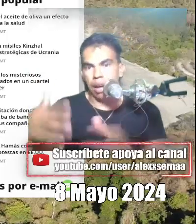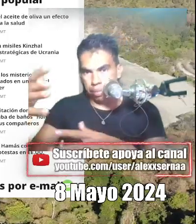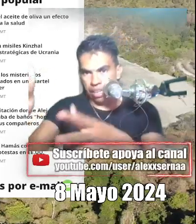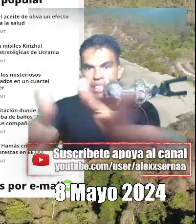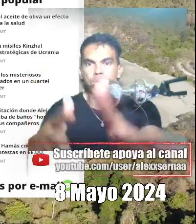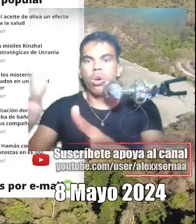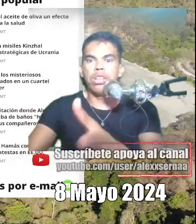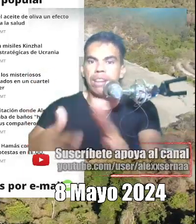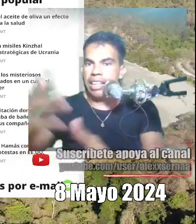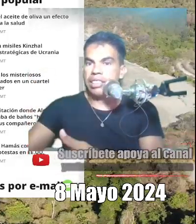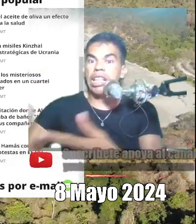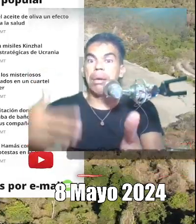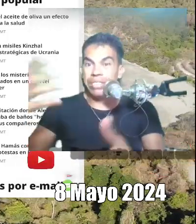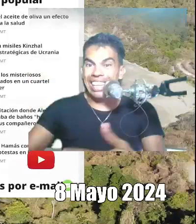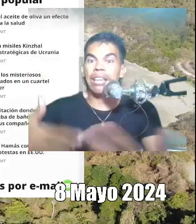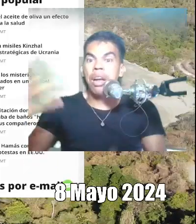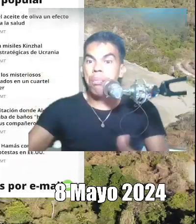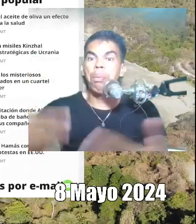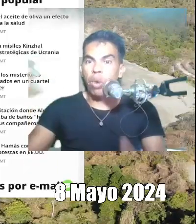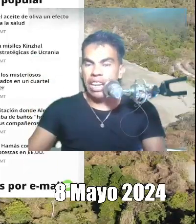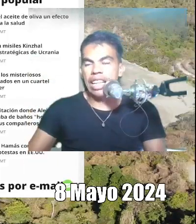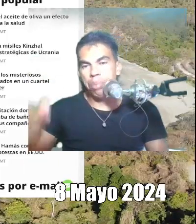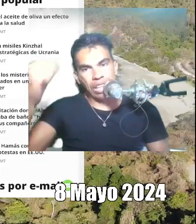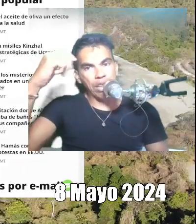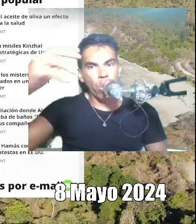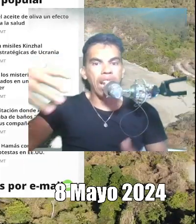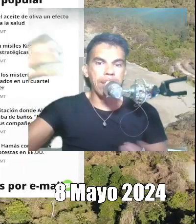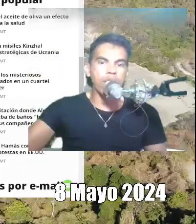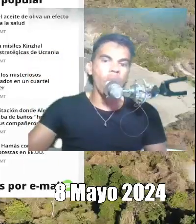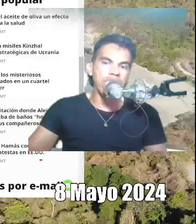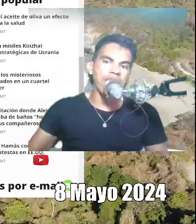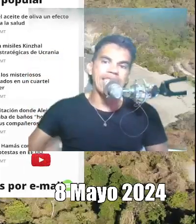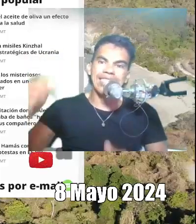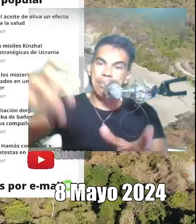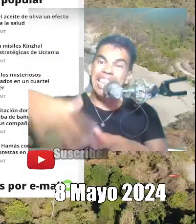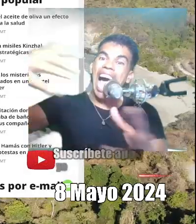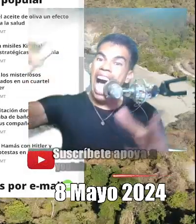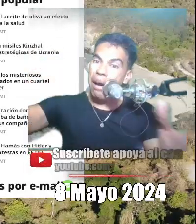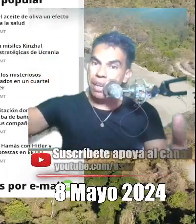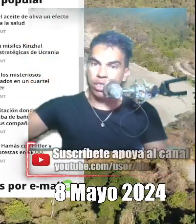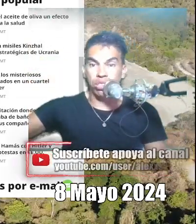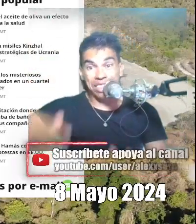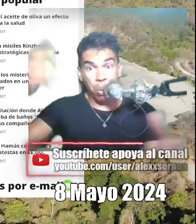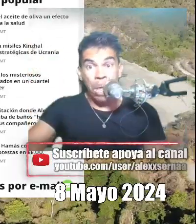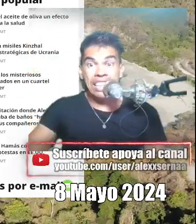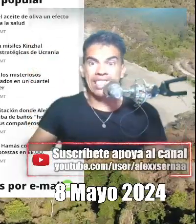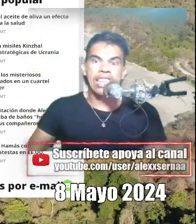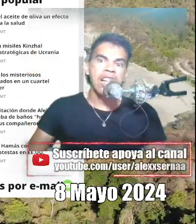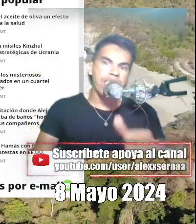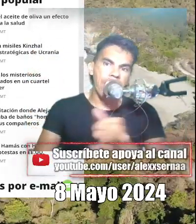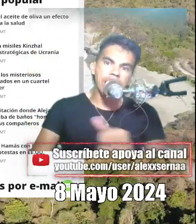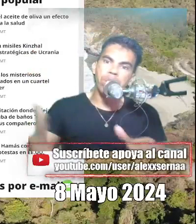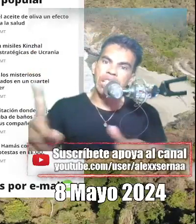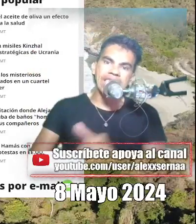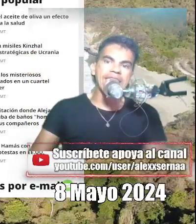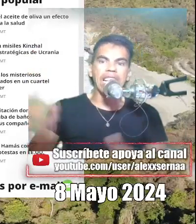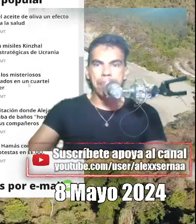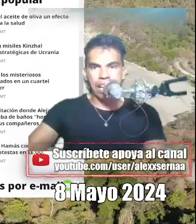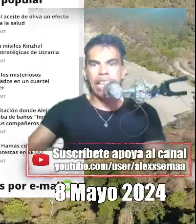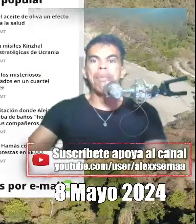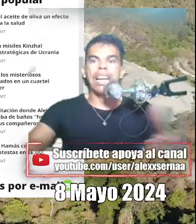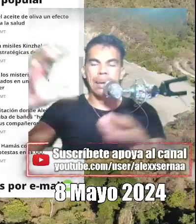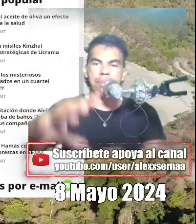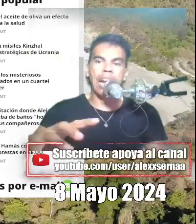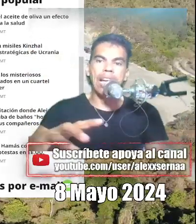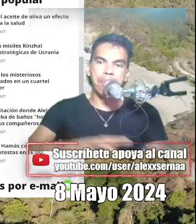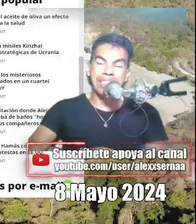quieres Ah Pues haz tú all fans te vamos a dar popularidad porque actúa la abrir olin fans también abres otras cuentas Facebook Instagram